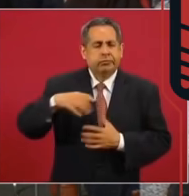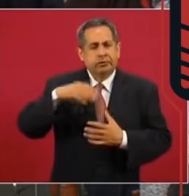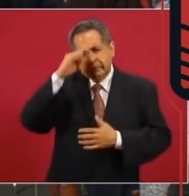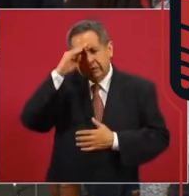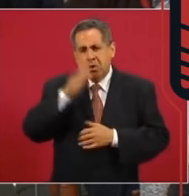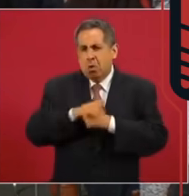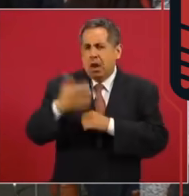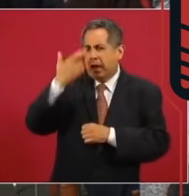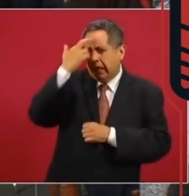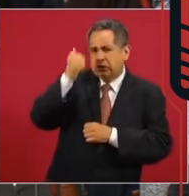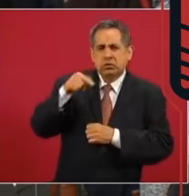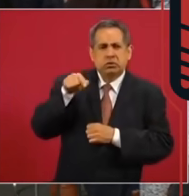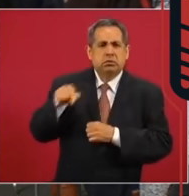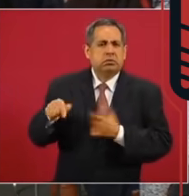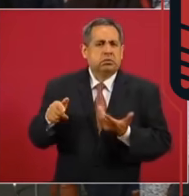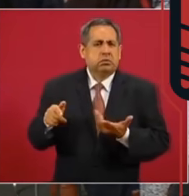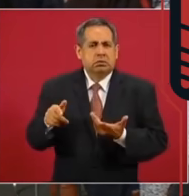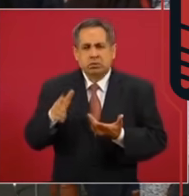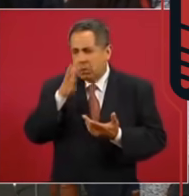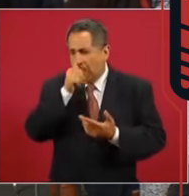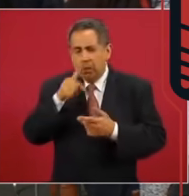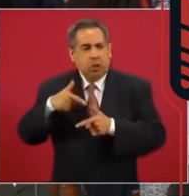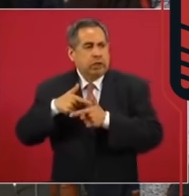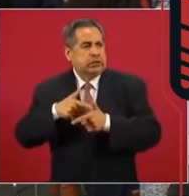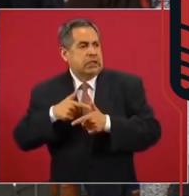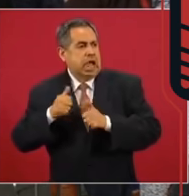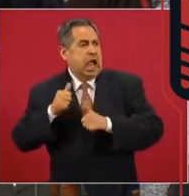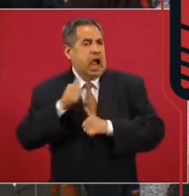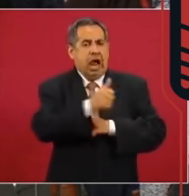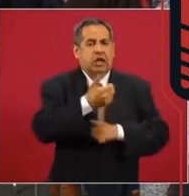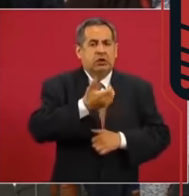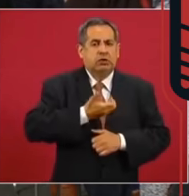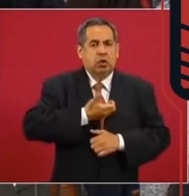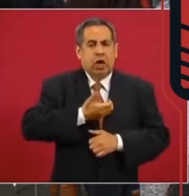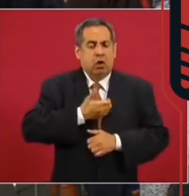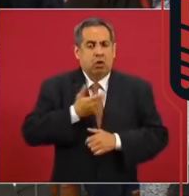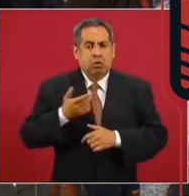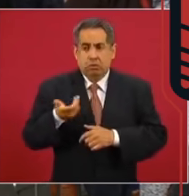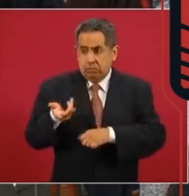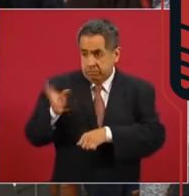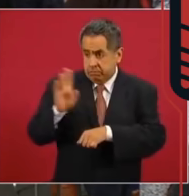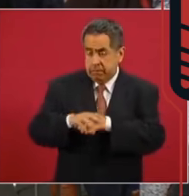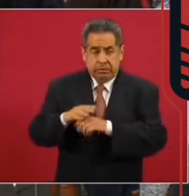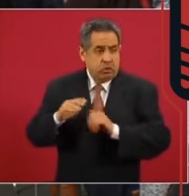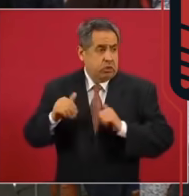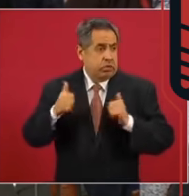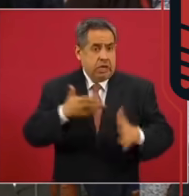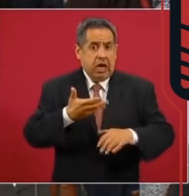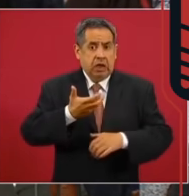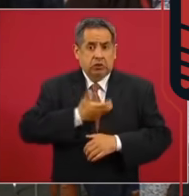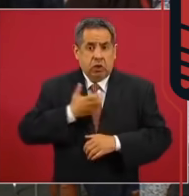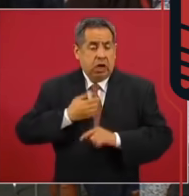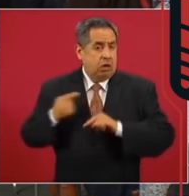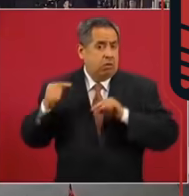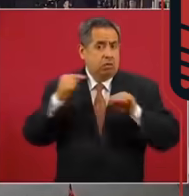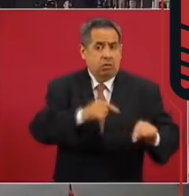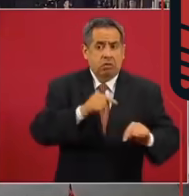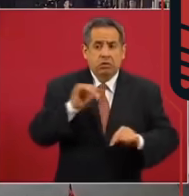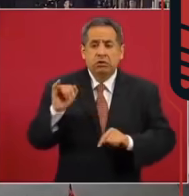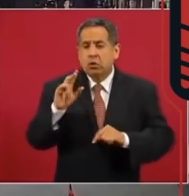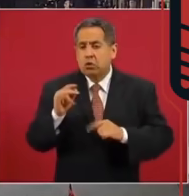es la razón por la cual no pudo avanzar hasta el Zócalo capitalino, si se les va a permitir llegar hasta aquí, para empezar con ese